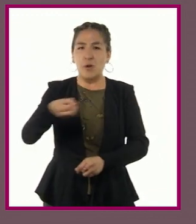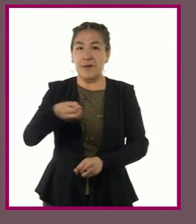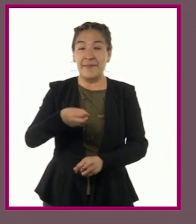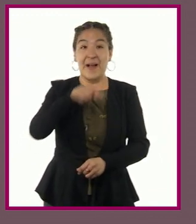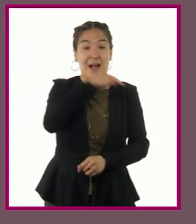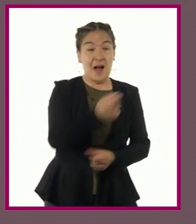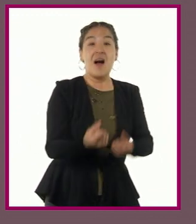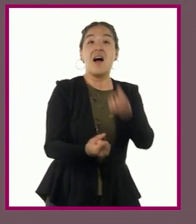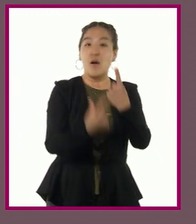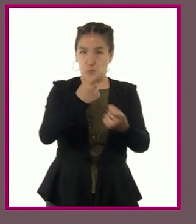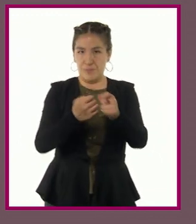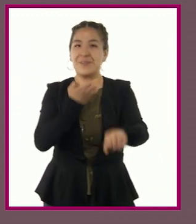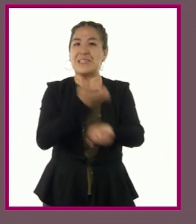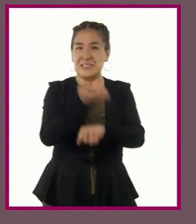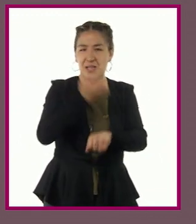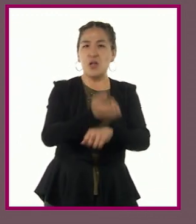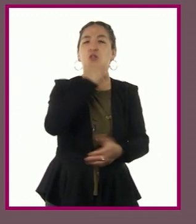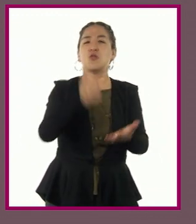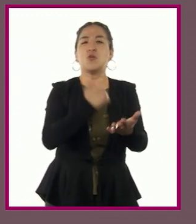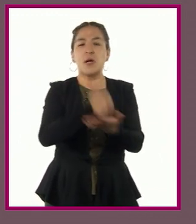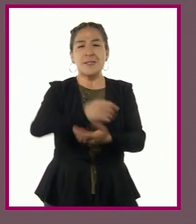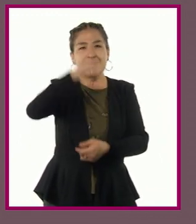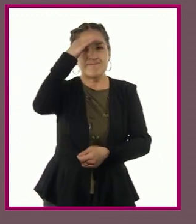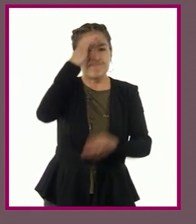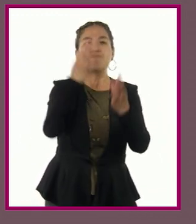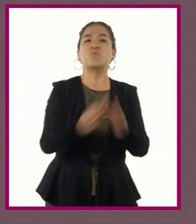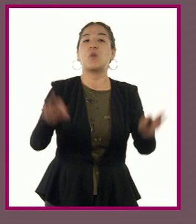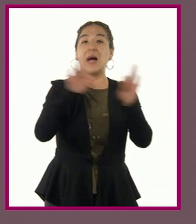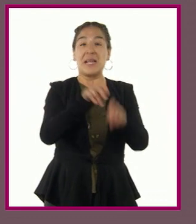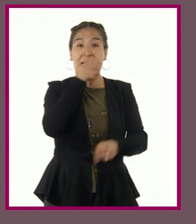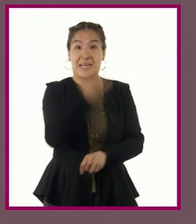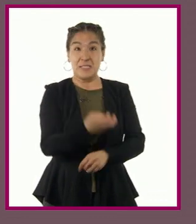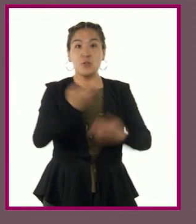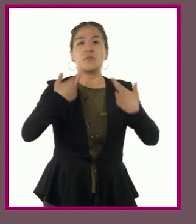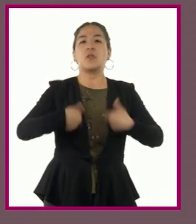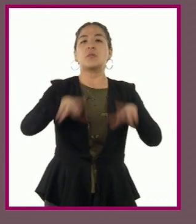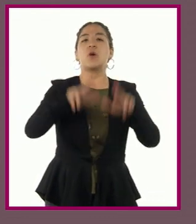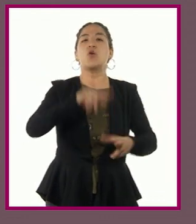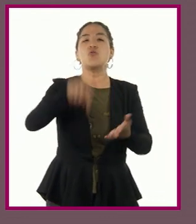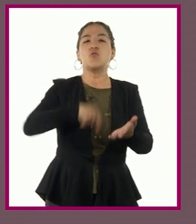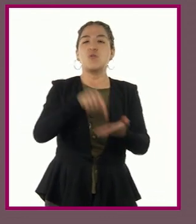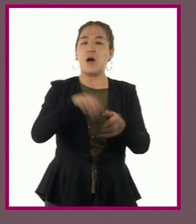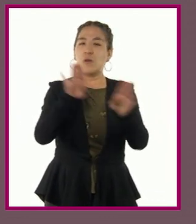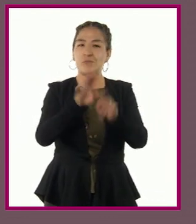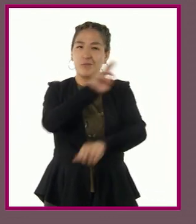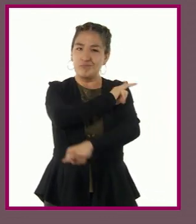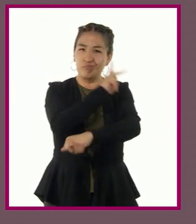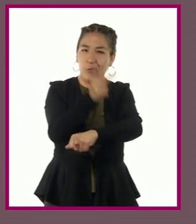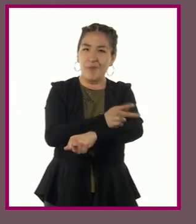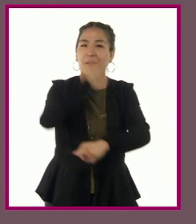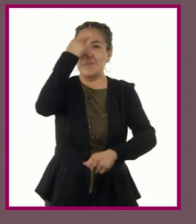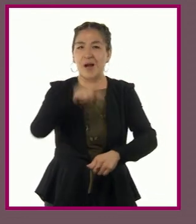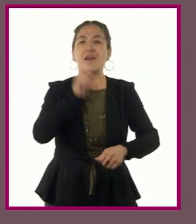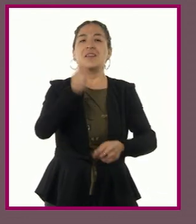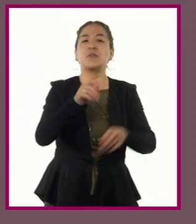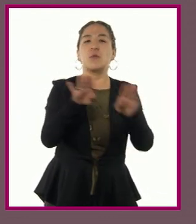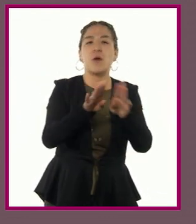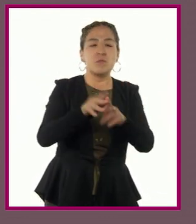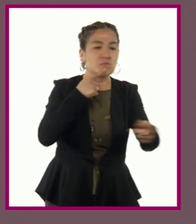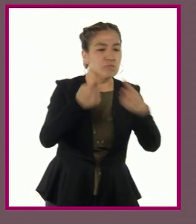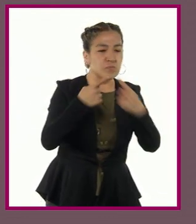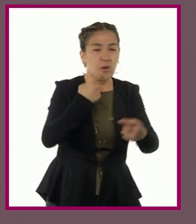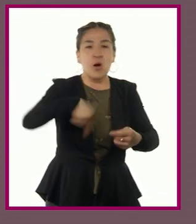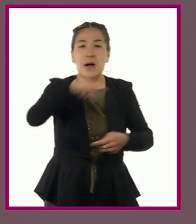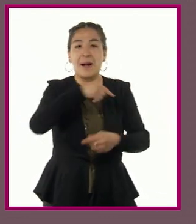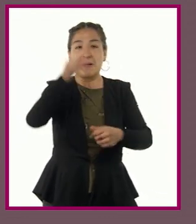ciudades fueron muy importantes, pues ellas representan un espacio de poder en donde se reúne la autoridad